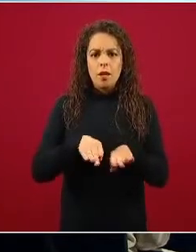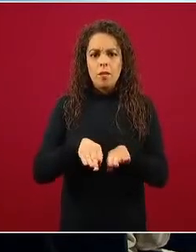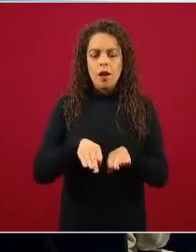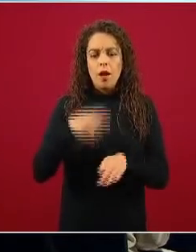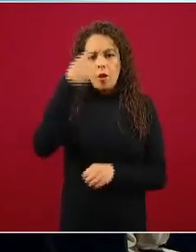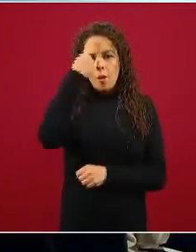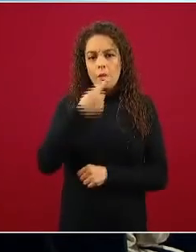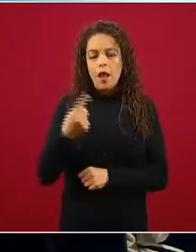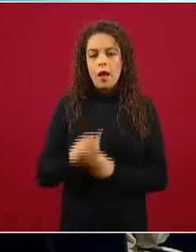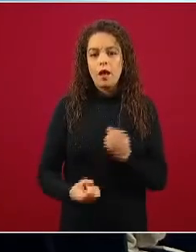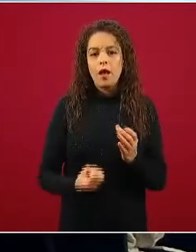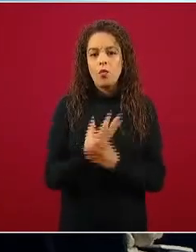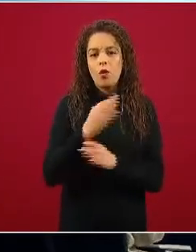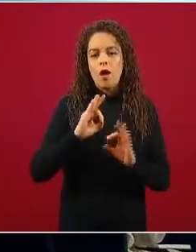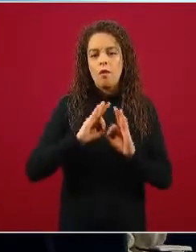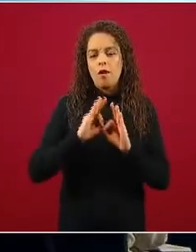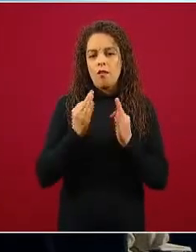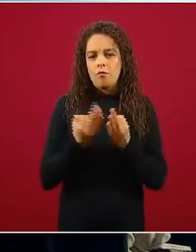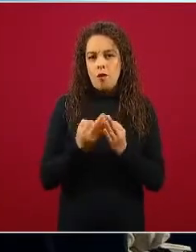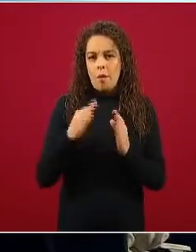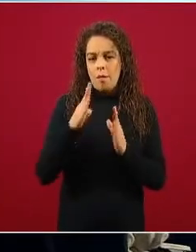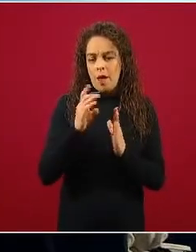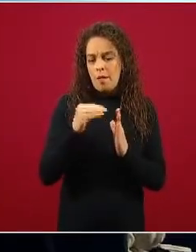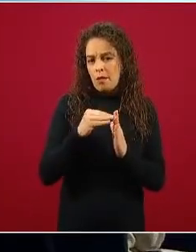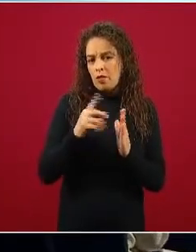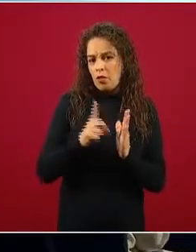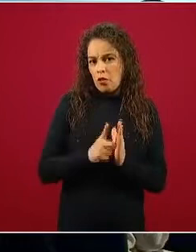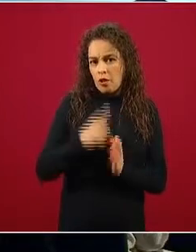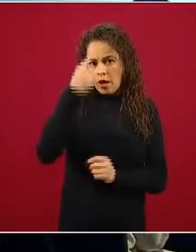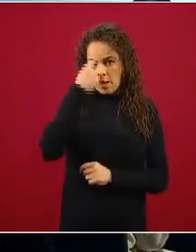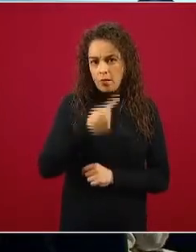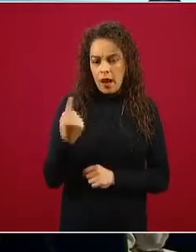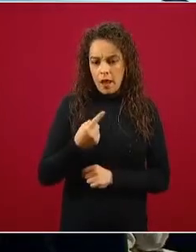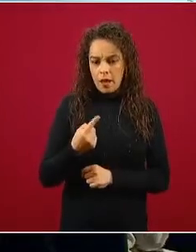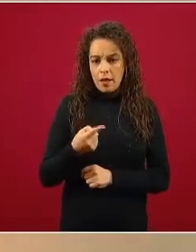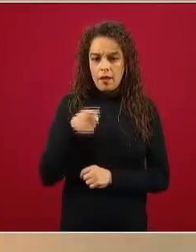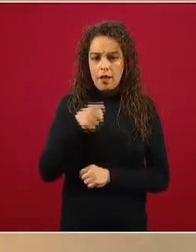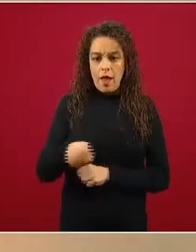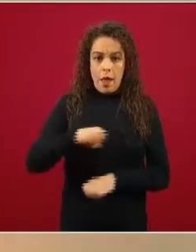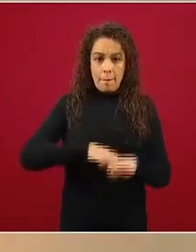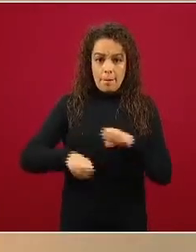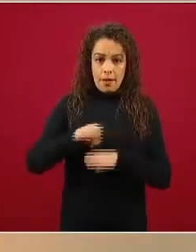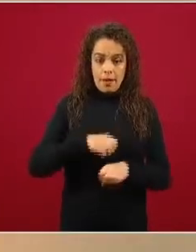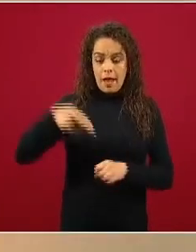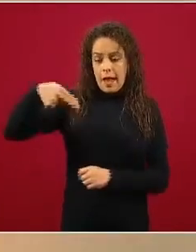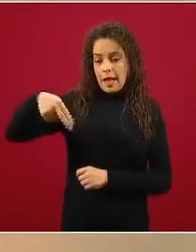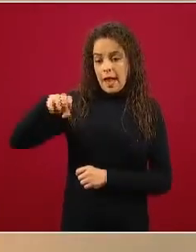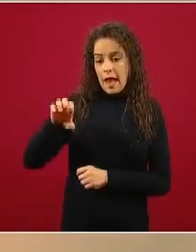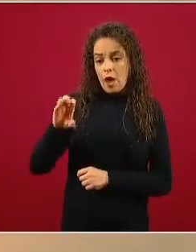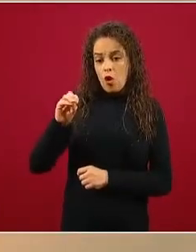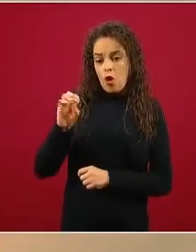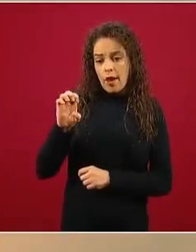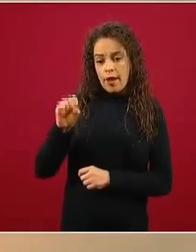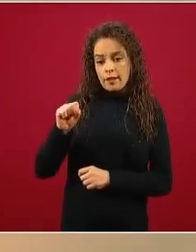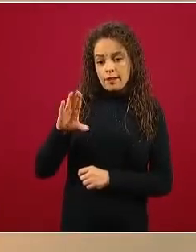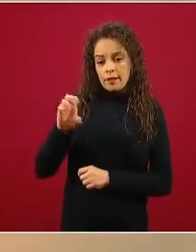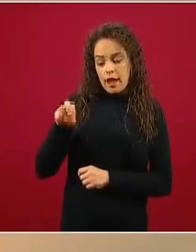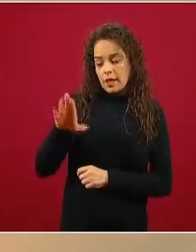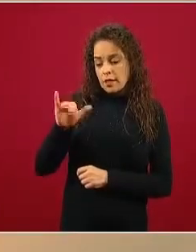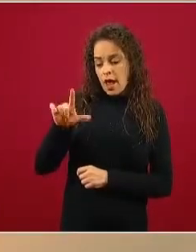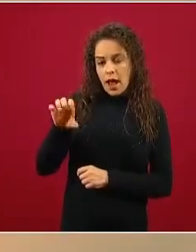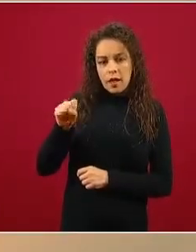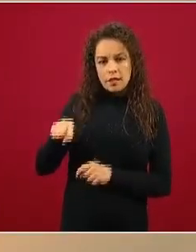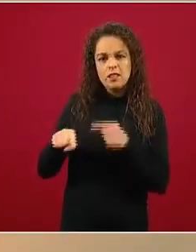mecanismo específico para empresas neoesenciales. ¿Por qué les decimos neoesenciales? Porque desde